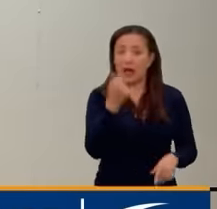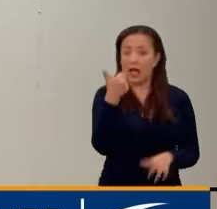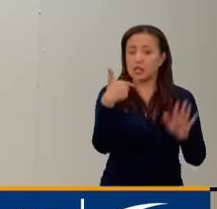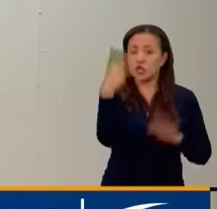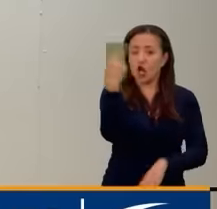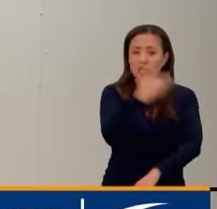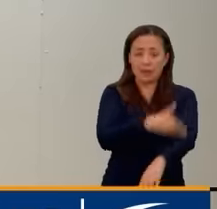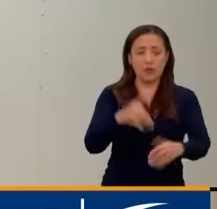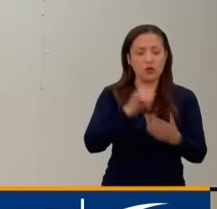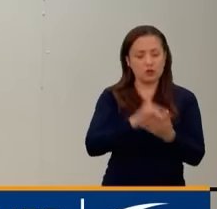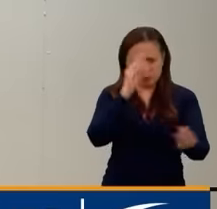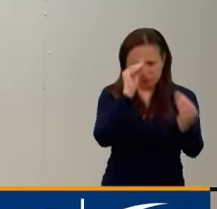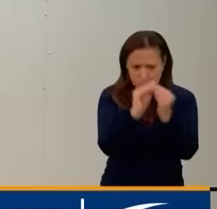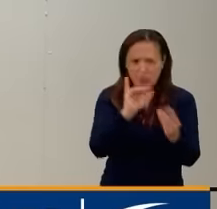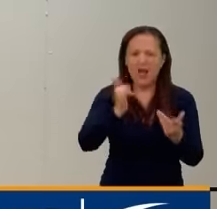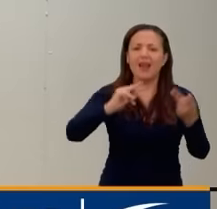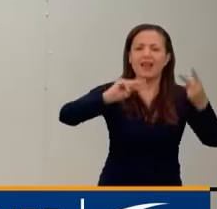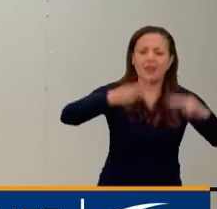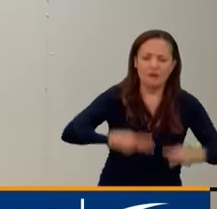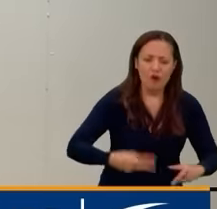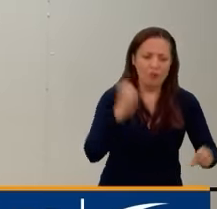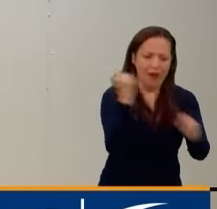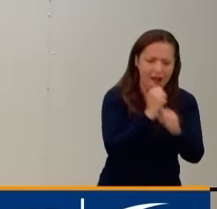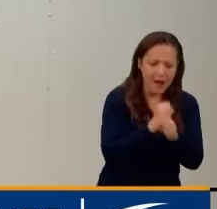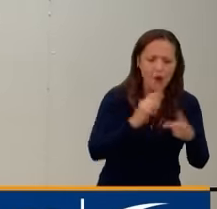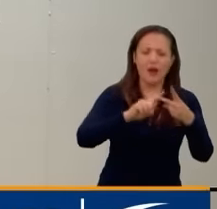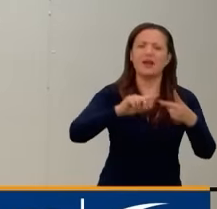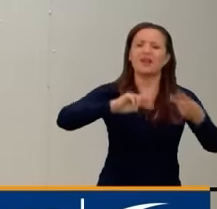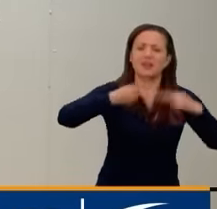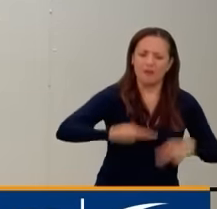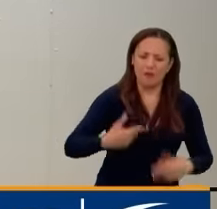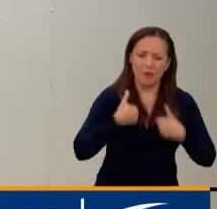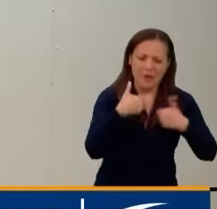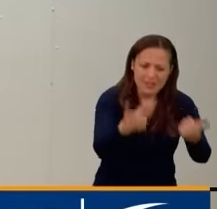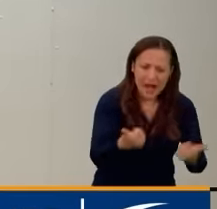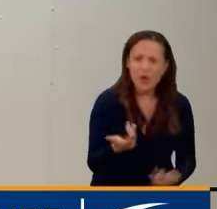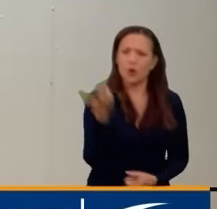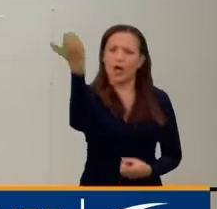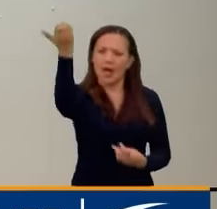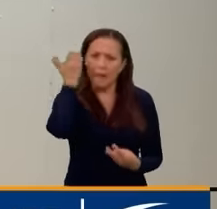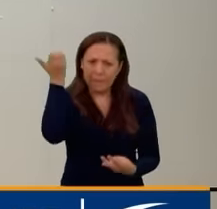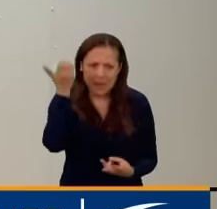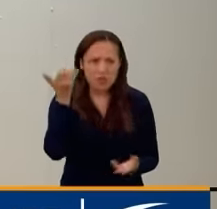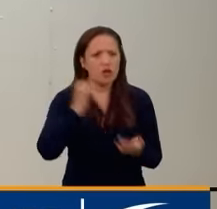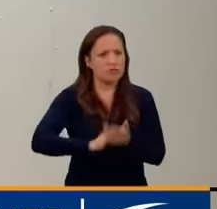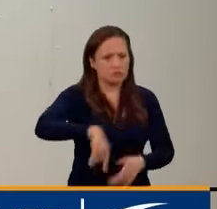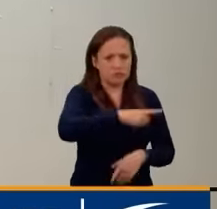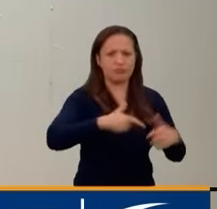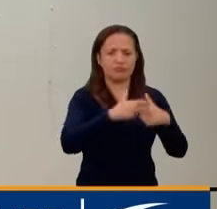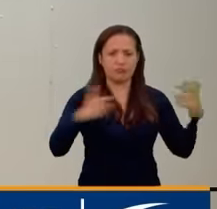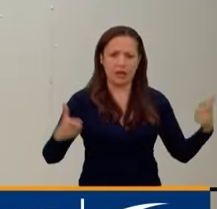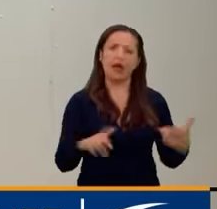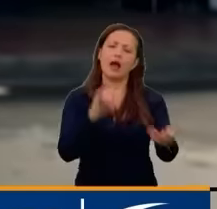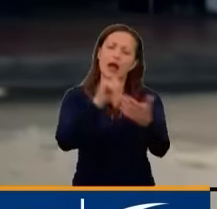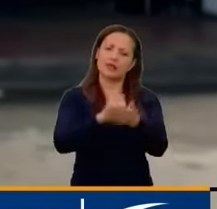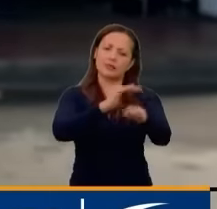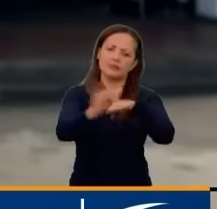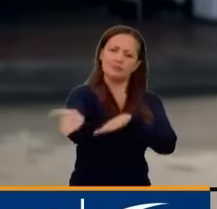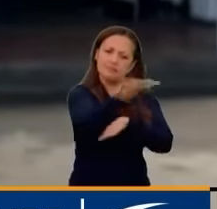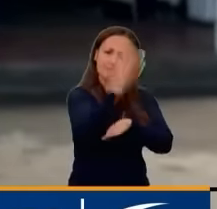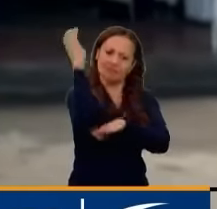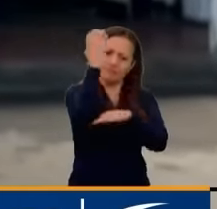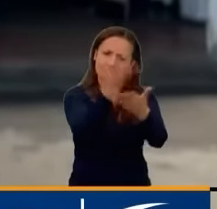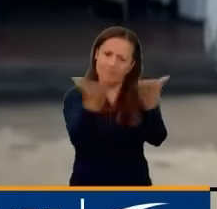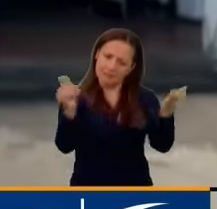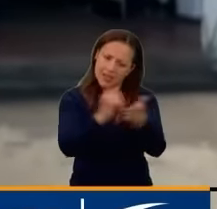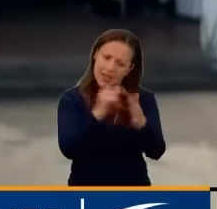la salud, una reforma laboral, una reforma pensional. Invito a los colombianos a abrazar este esfuerzo. El